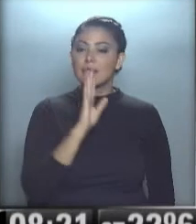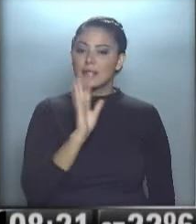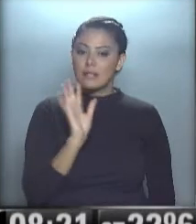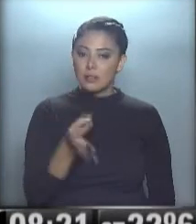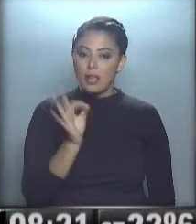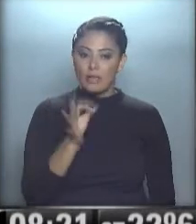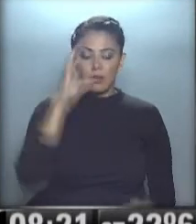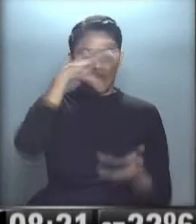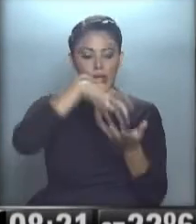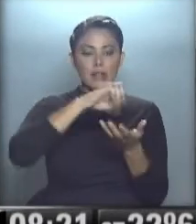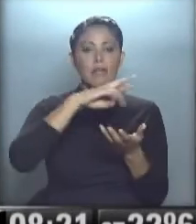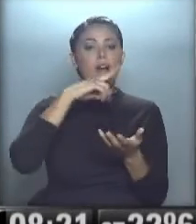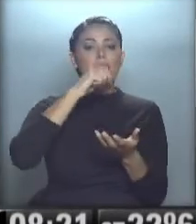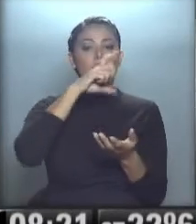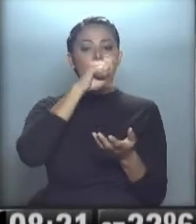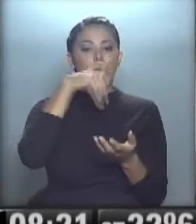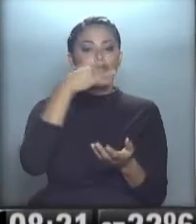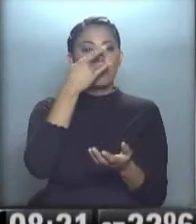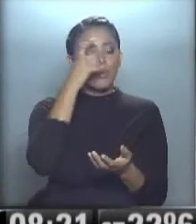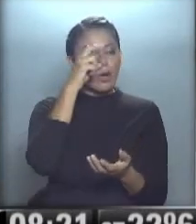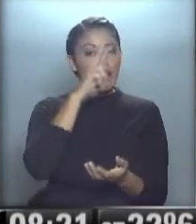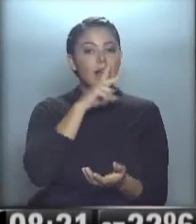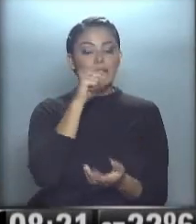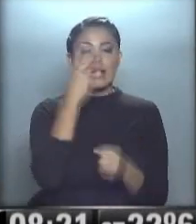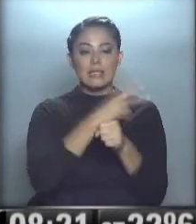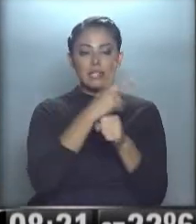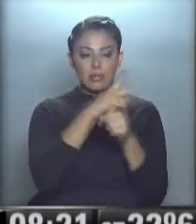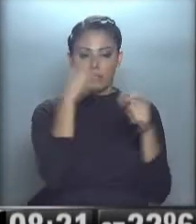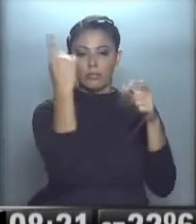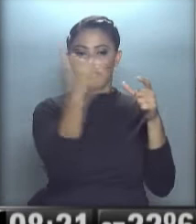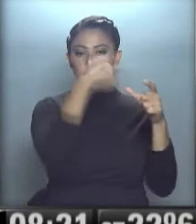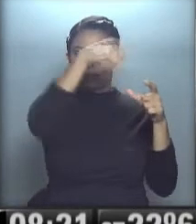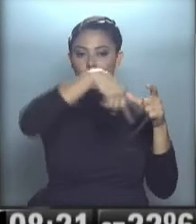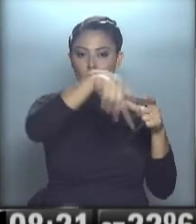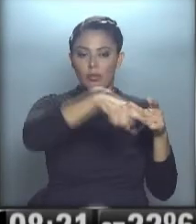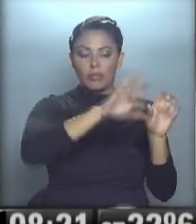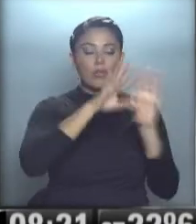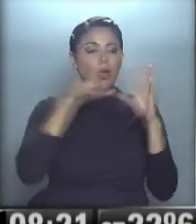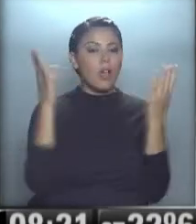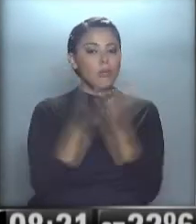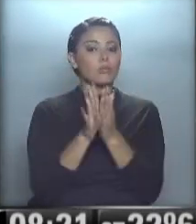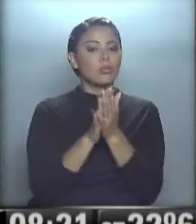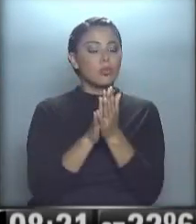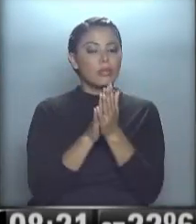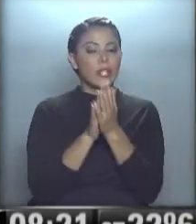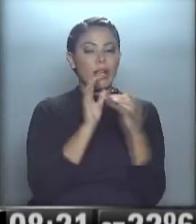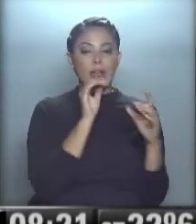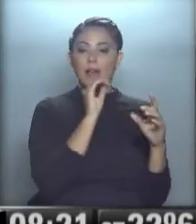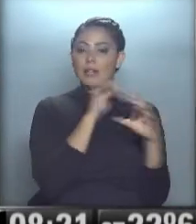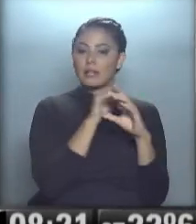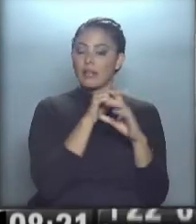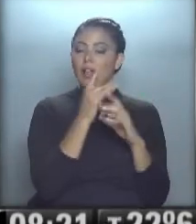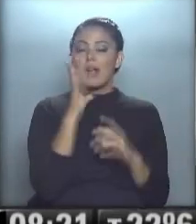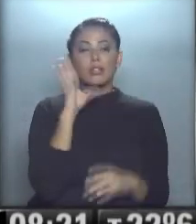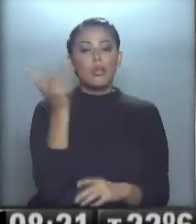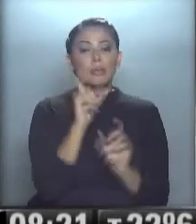Vaca Muerta es el segundo yacimiento en shale gas en el mundo en materia de reservas. Es un bien preciado. Los argentinos